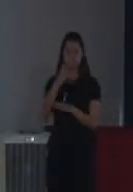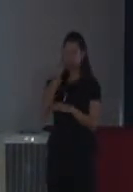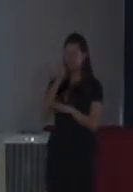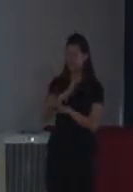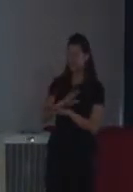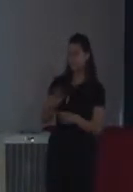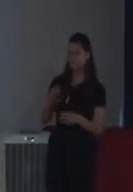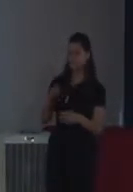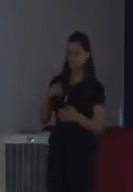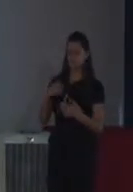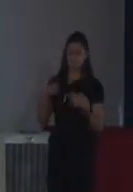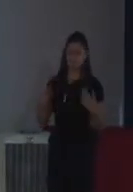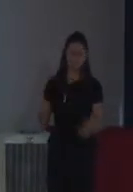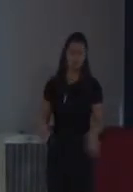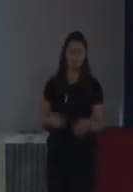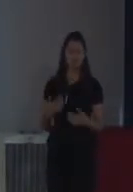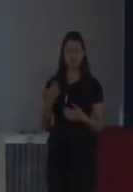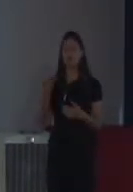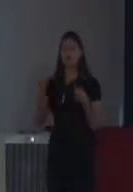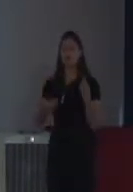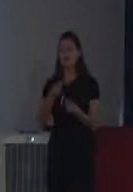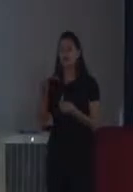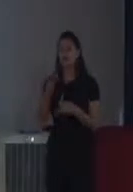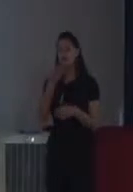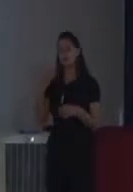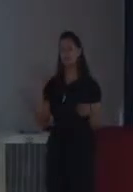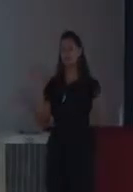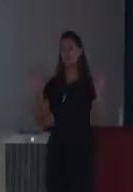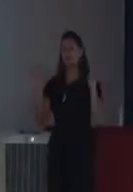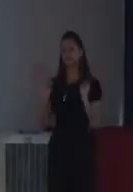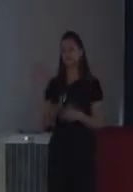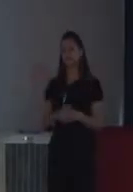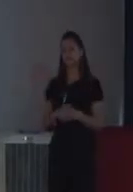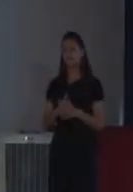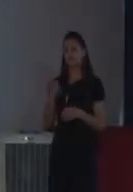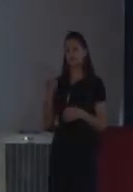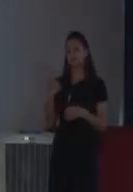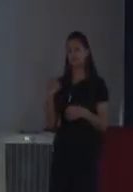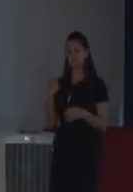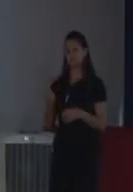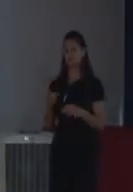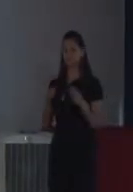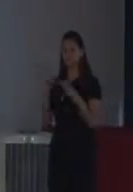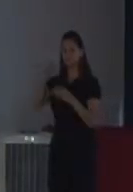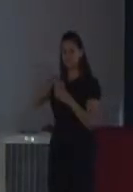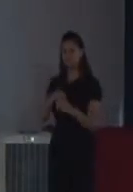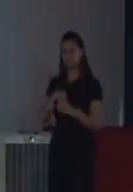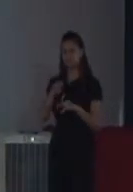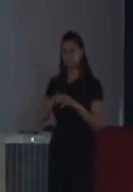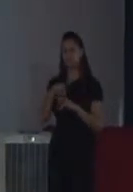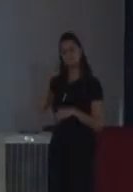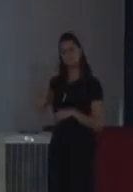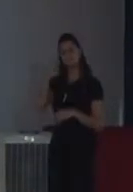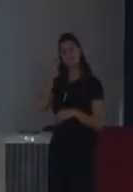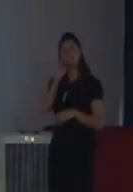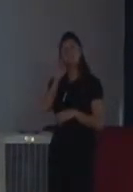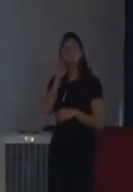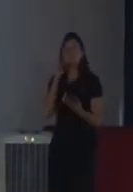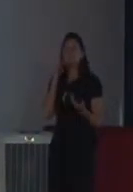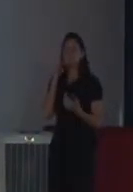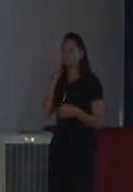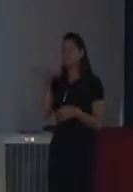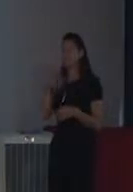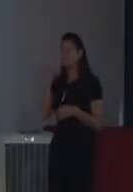pues estaría en mi casa pensando y no mirando para el techo, sino mirando para cualquier lado, sin poder,